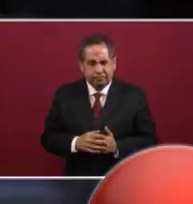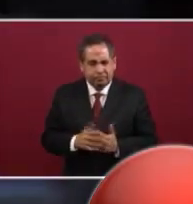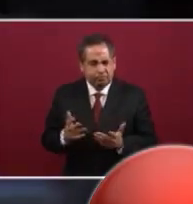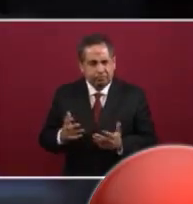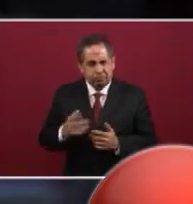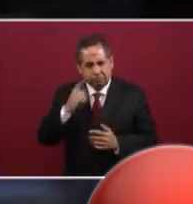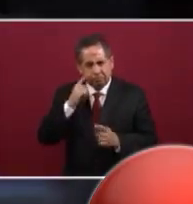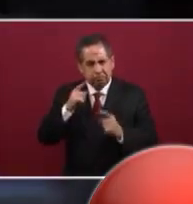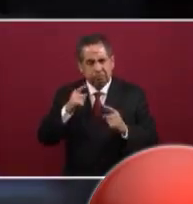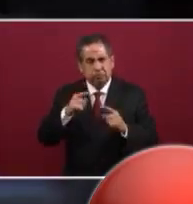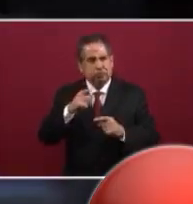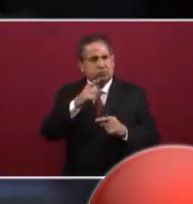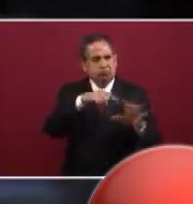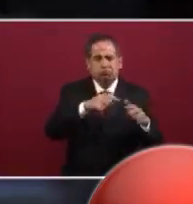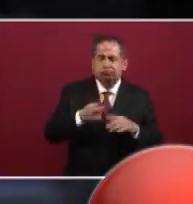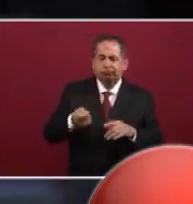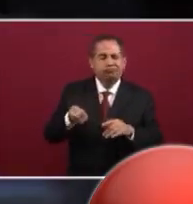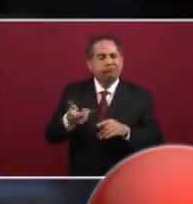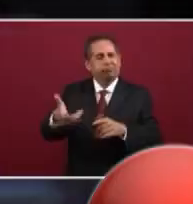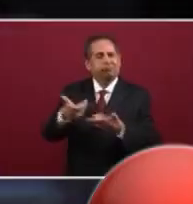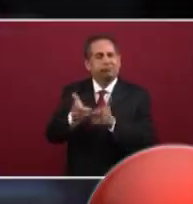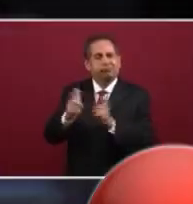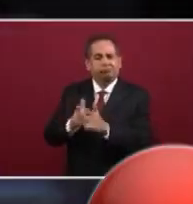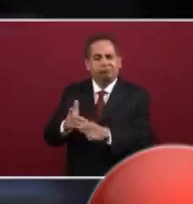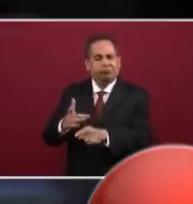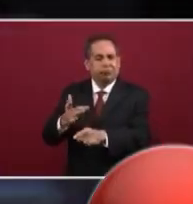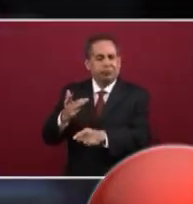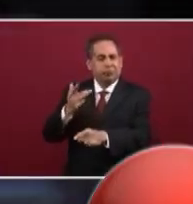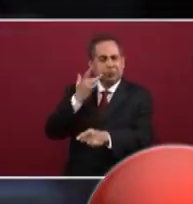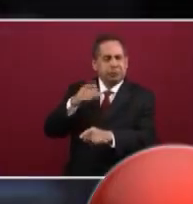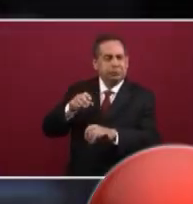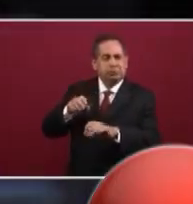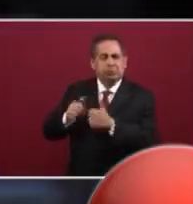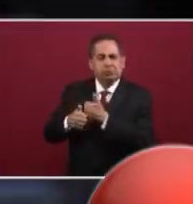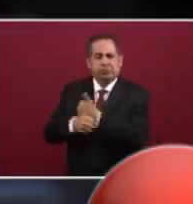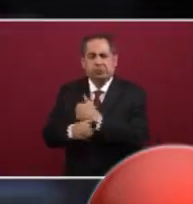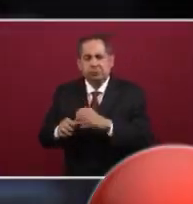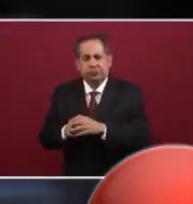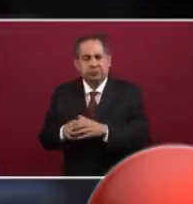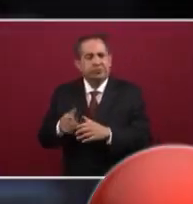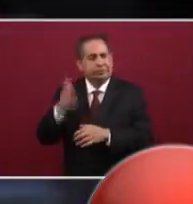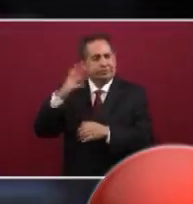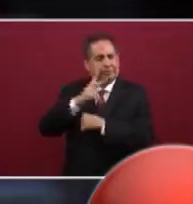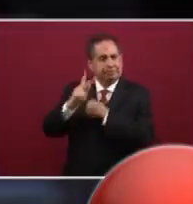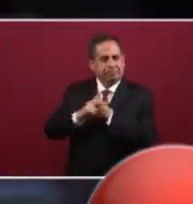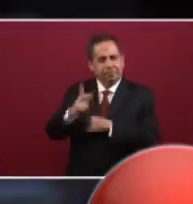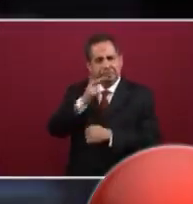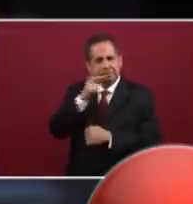a lo que ustedes le llaman los fifís, yo los conocí, en mi país le decimos los mermeleros,